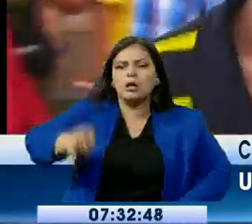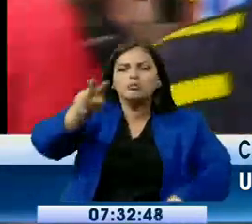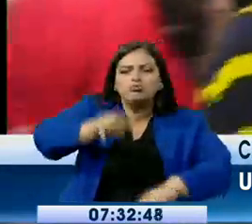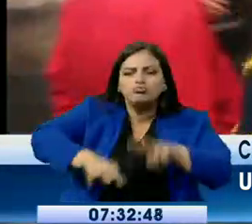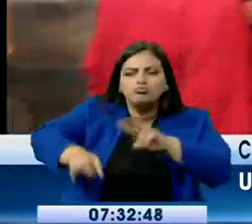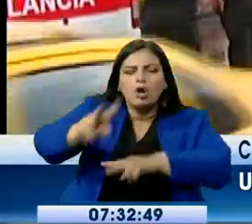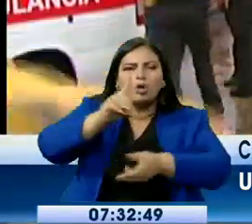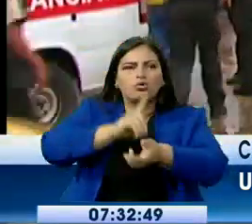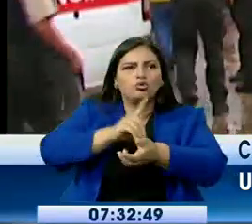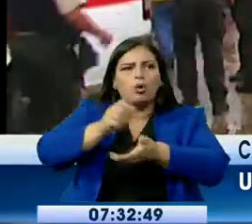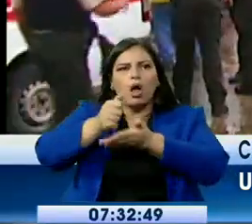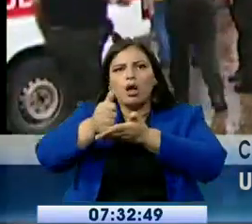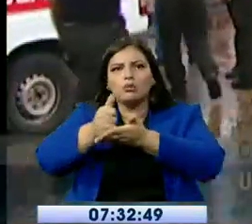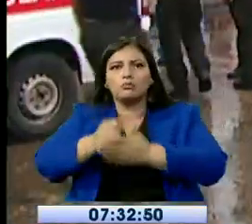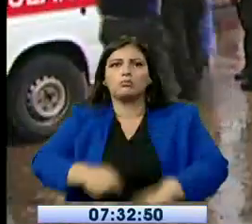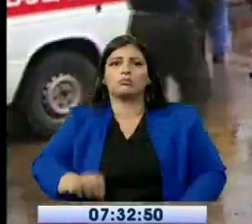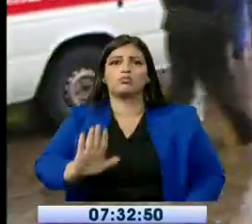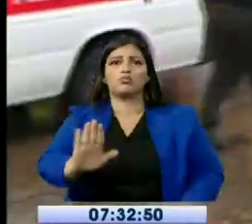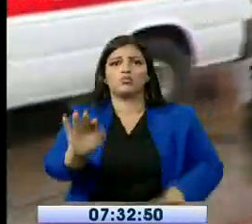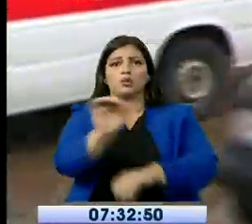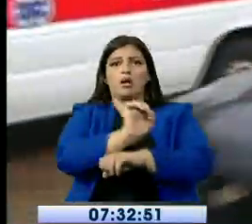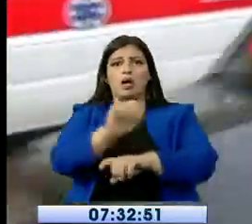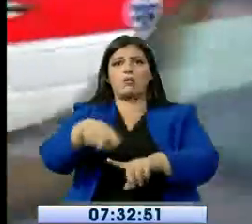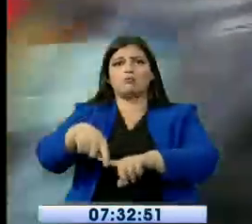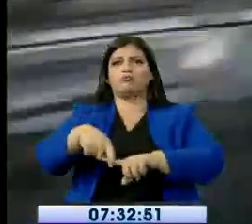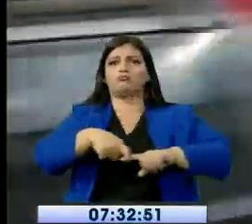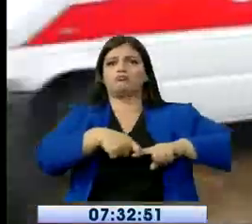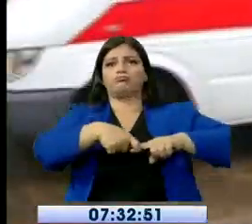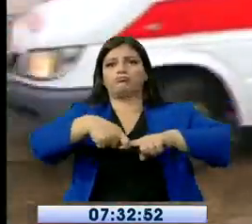se detuvo, informó Jorge Escobar.